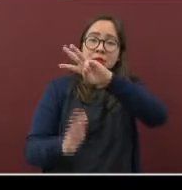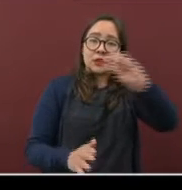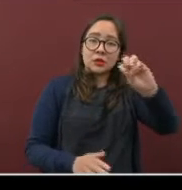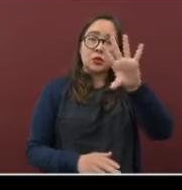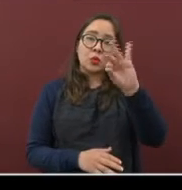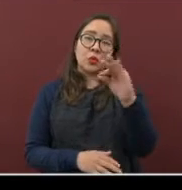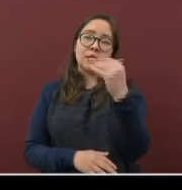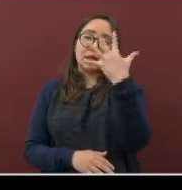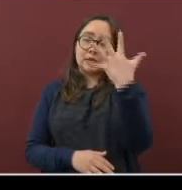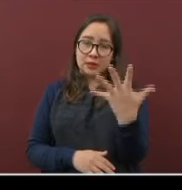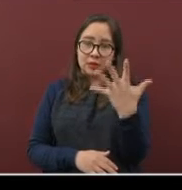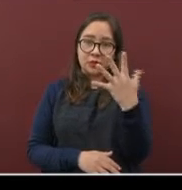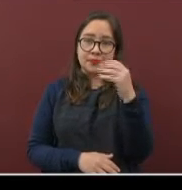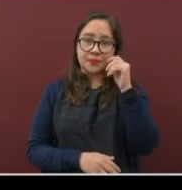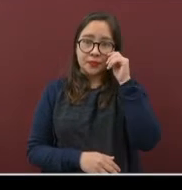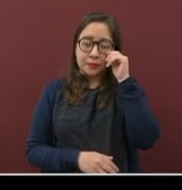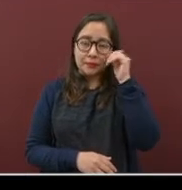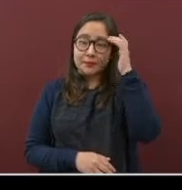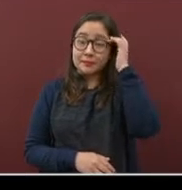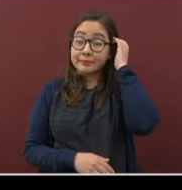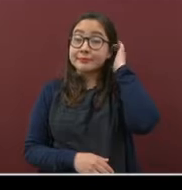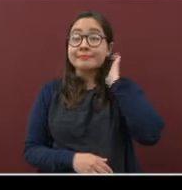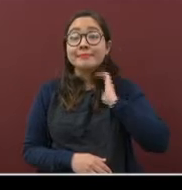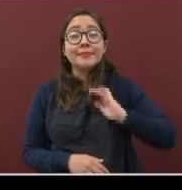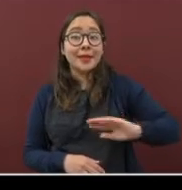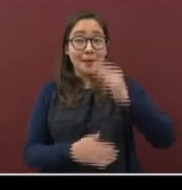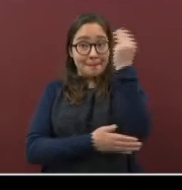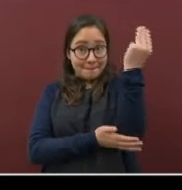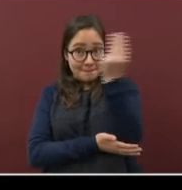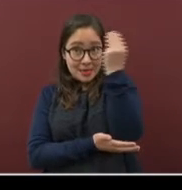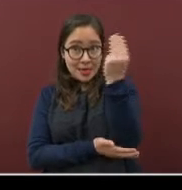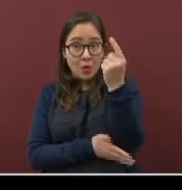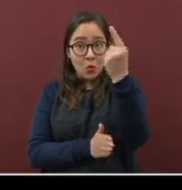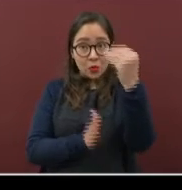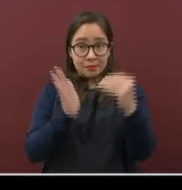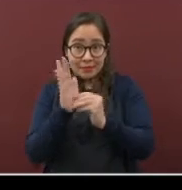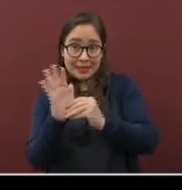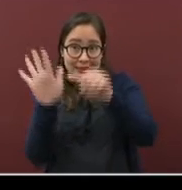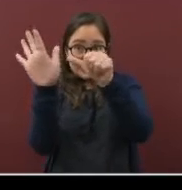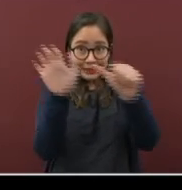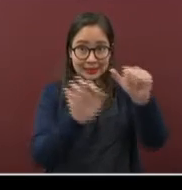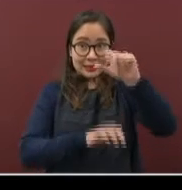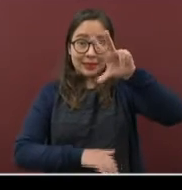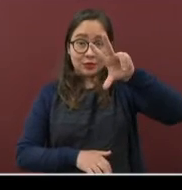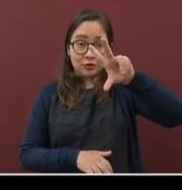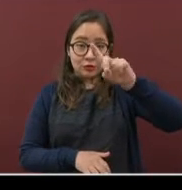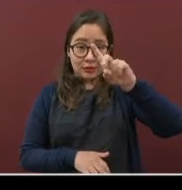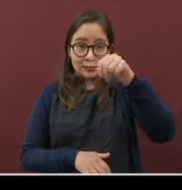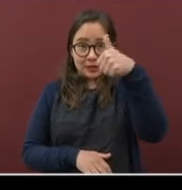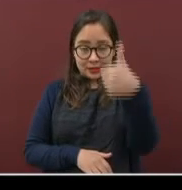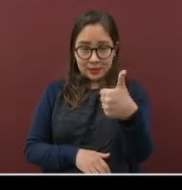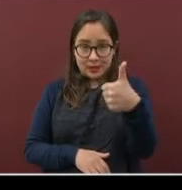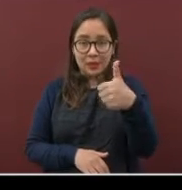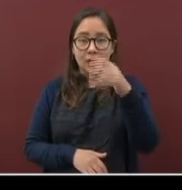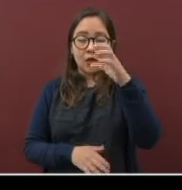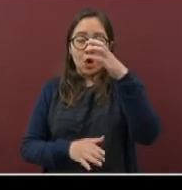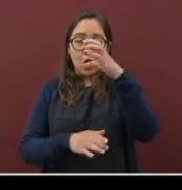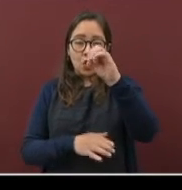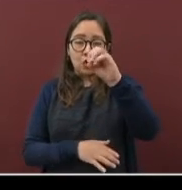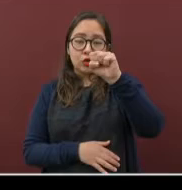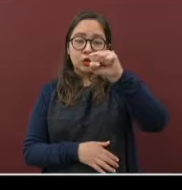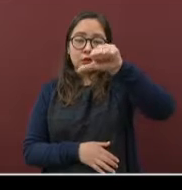345 casos minatitlán mil 636 cosamaloapan